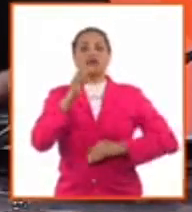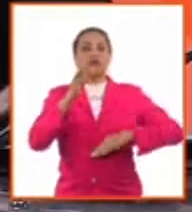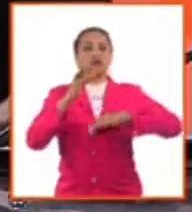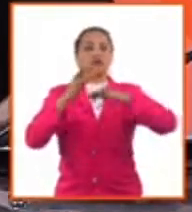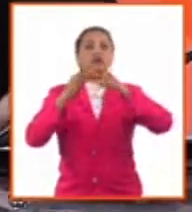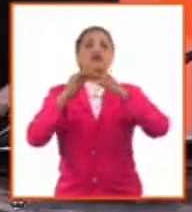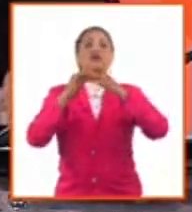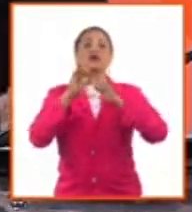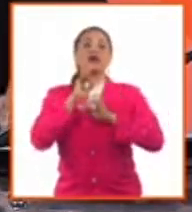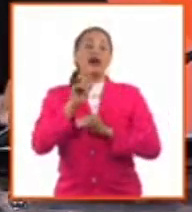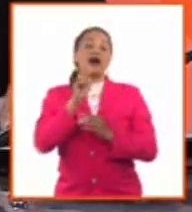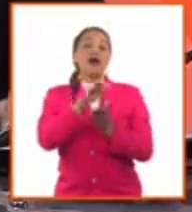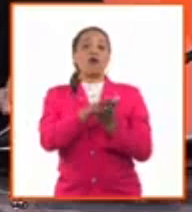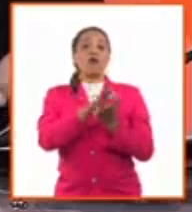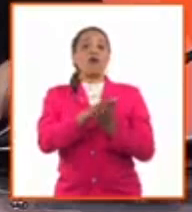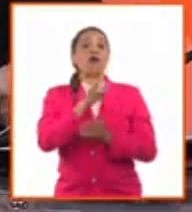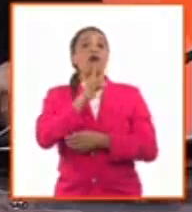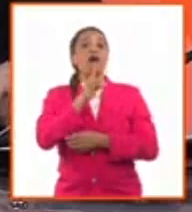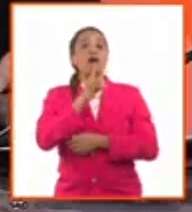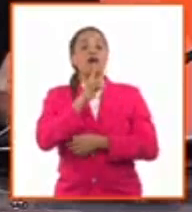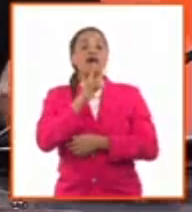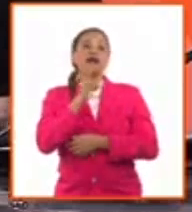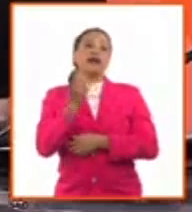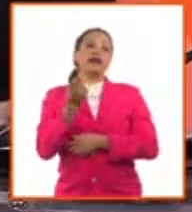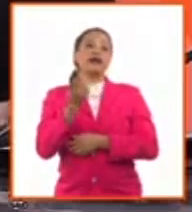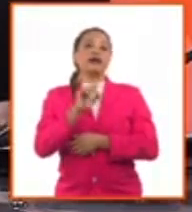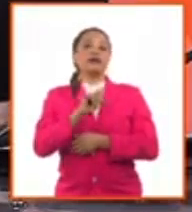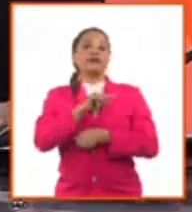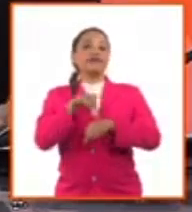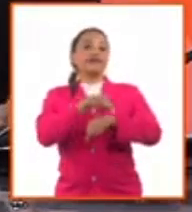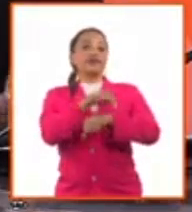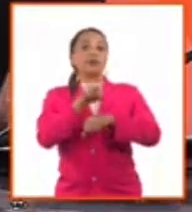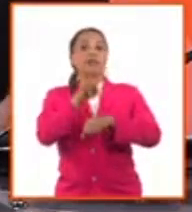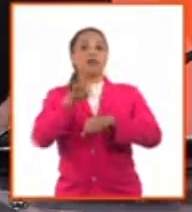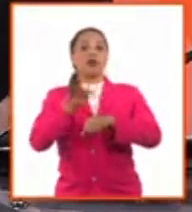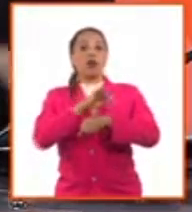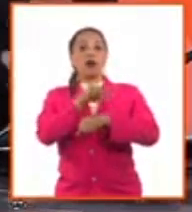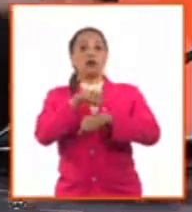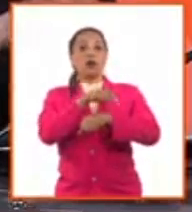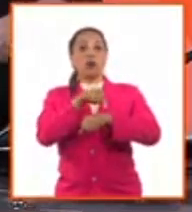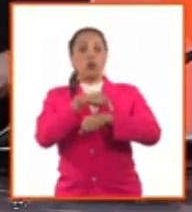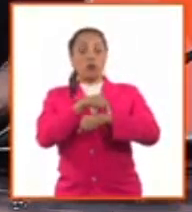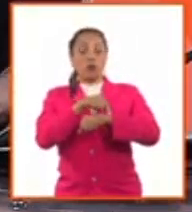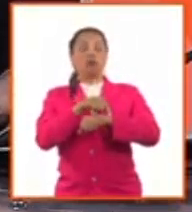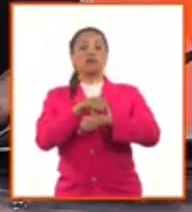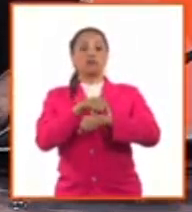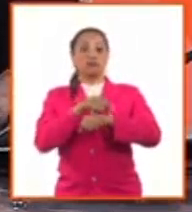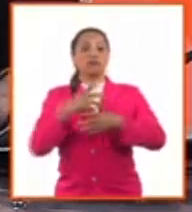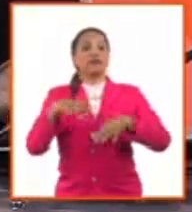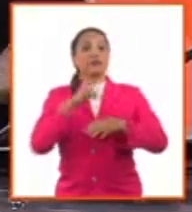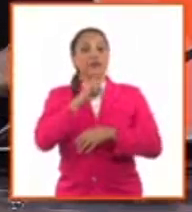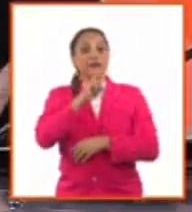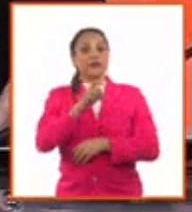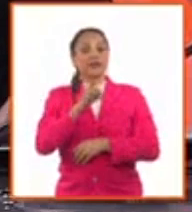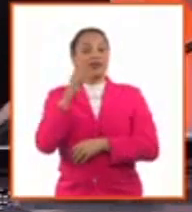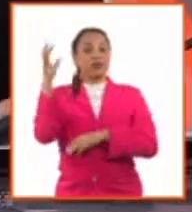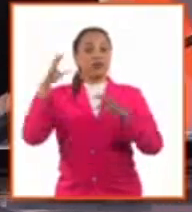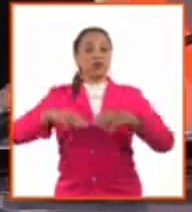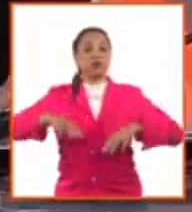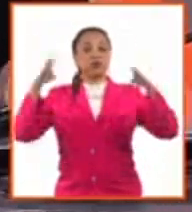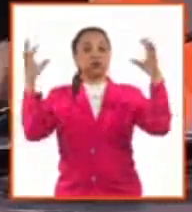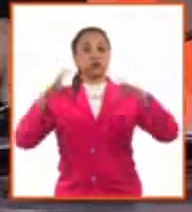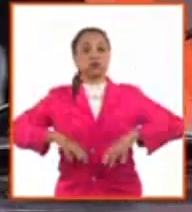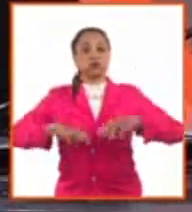pues 102 milímetros acumulados en las últimas 24 horas. Es una cifra